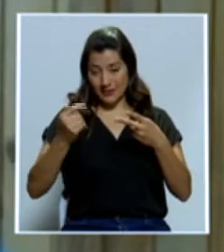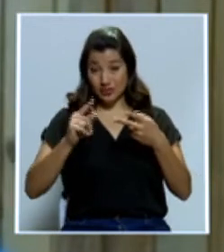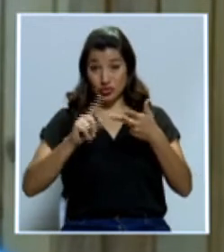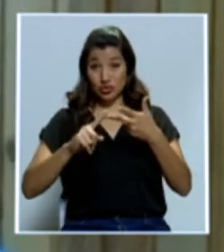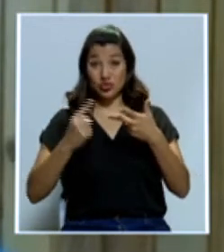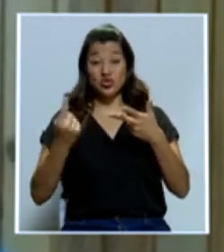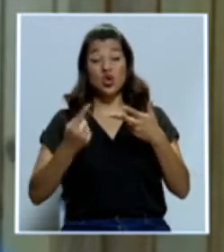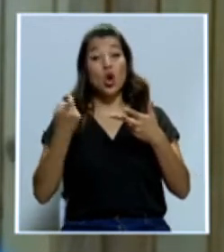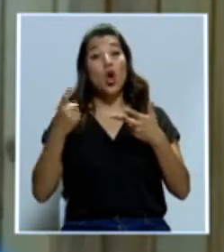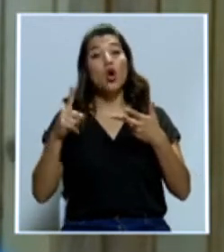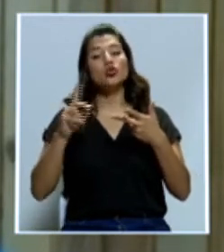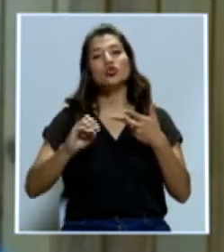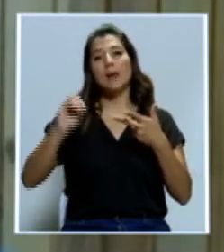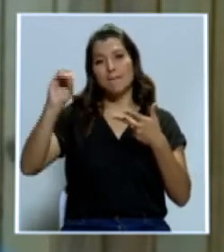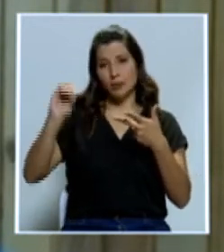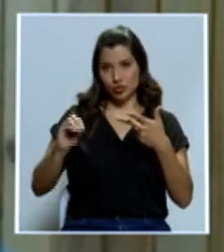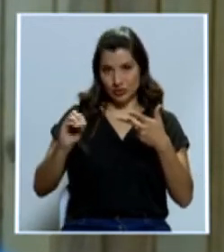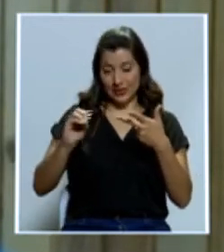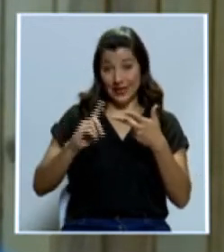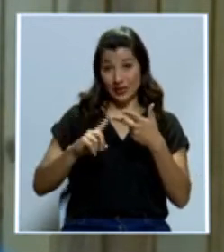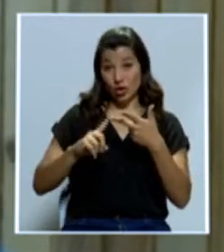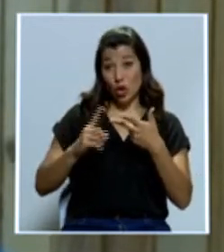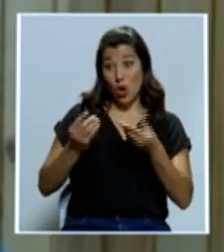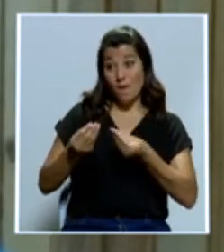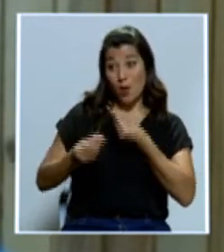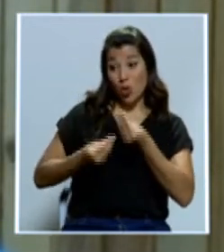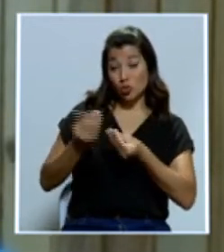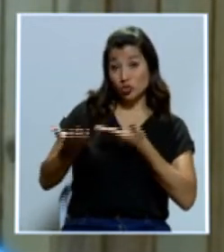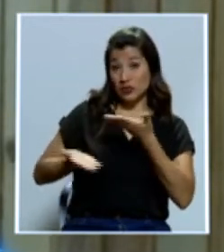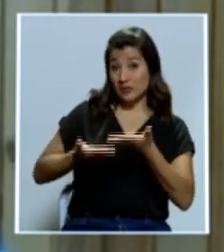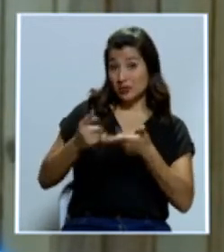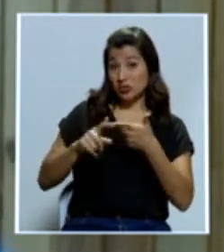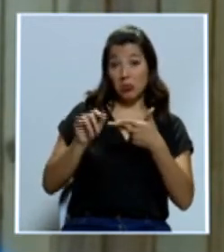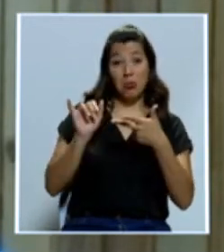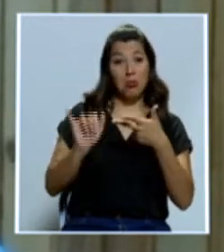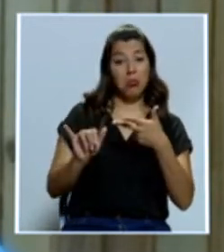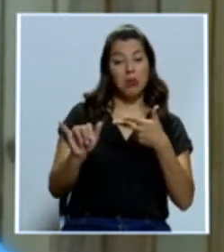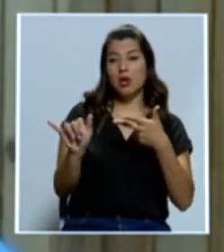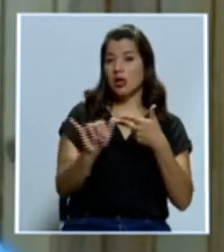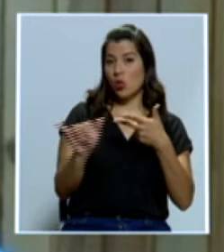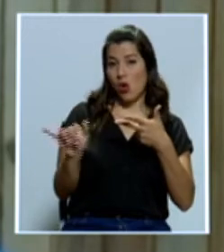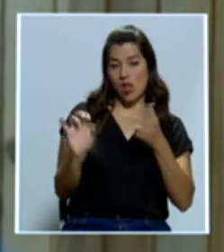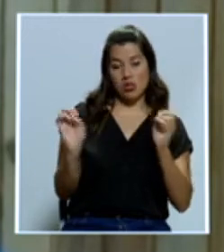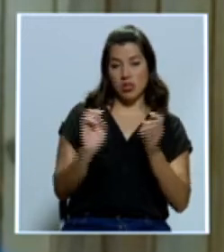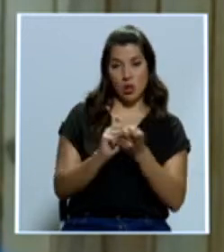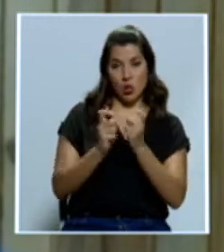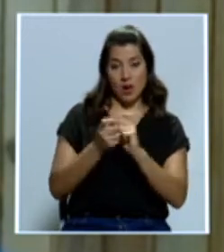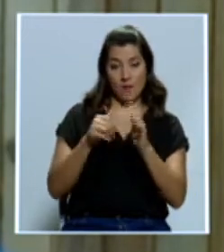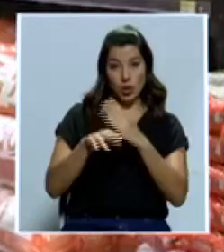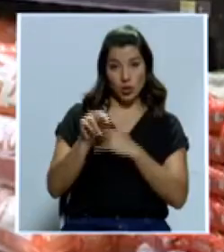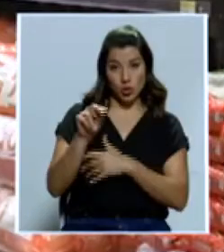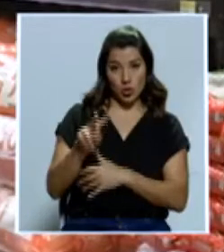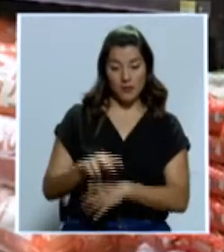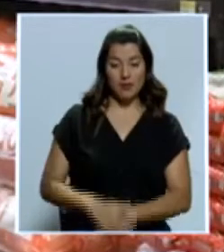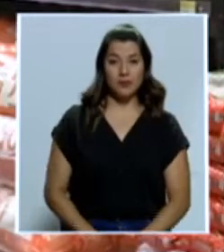únicamente 11% de los bienes y servicios no presentaron variación durante el mes de noviembre. Los